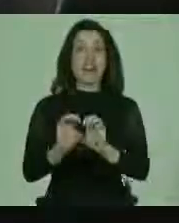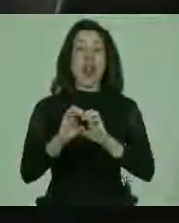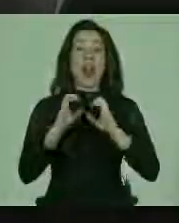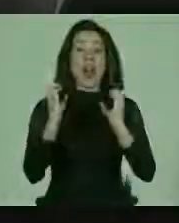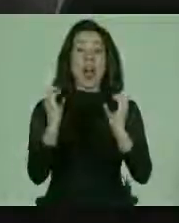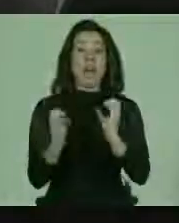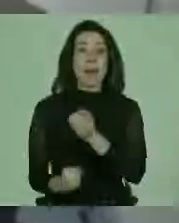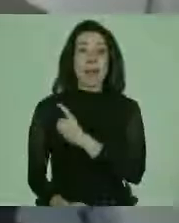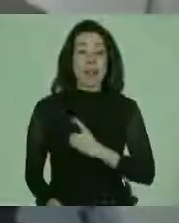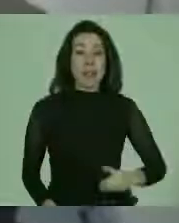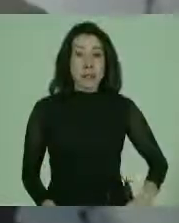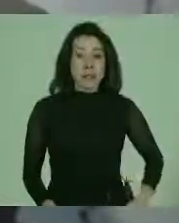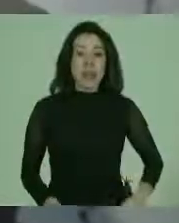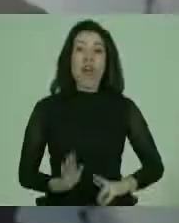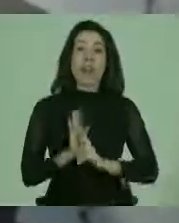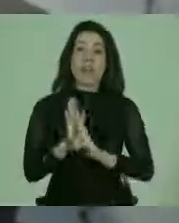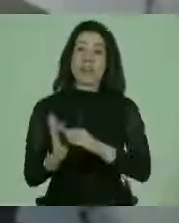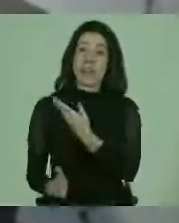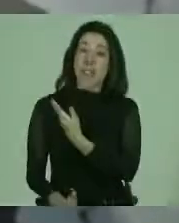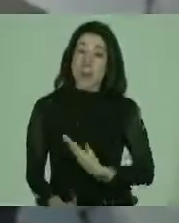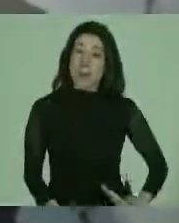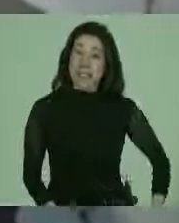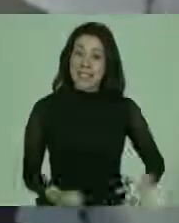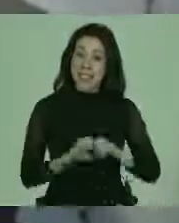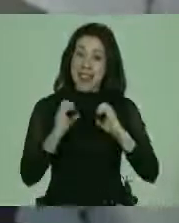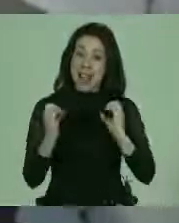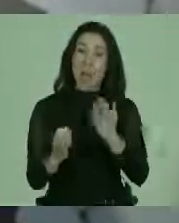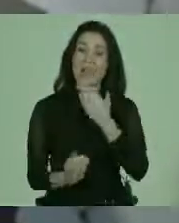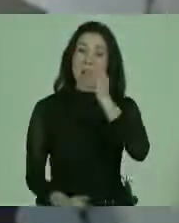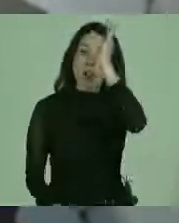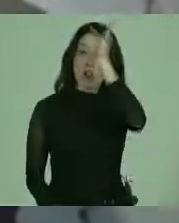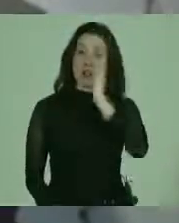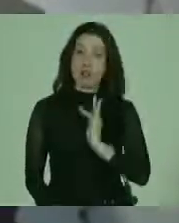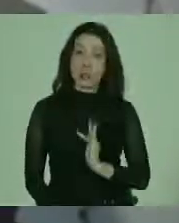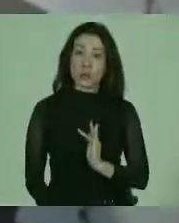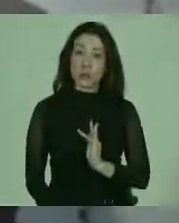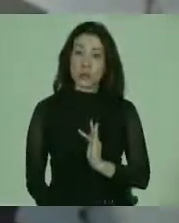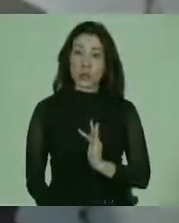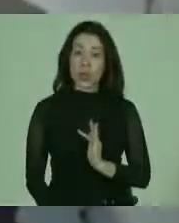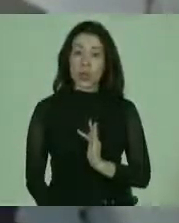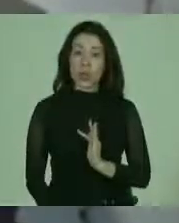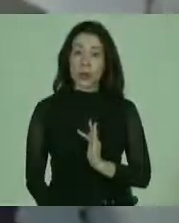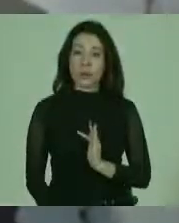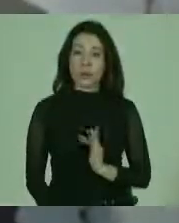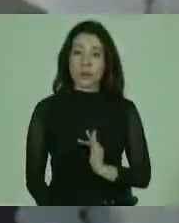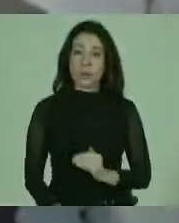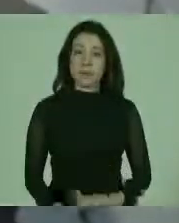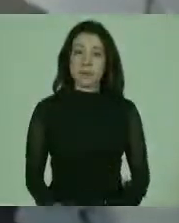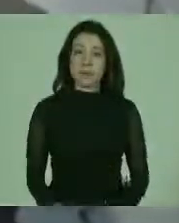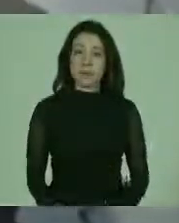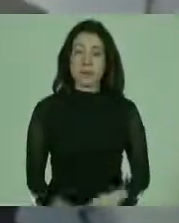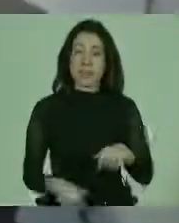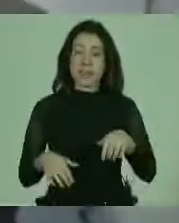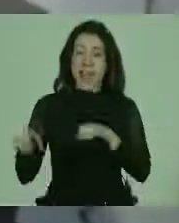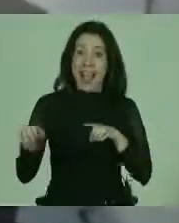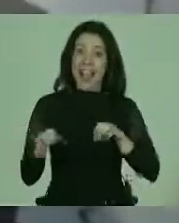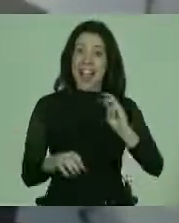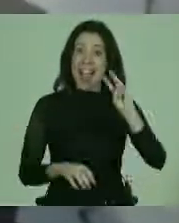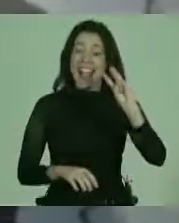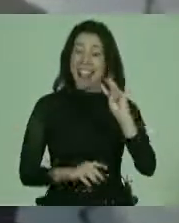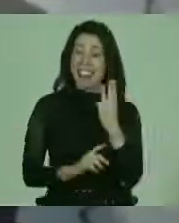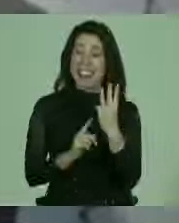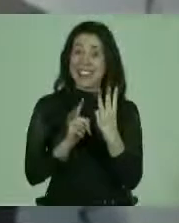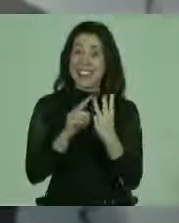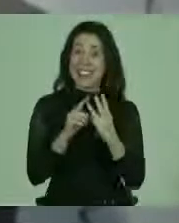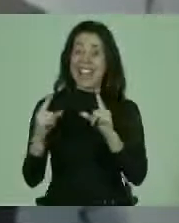la cámara de diputados a nombre de nuestro presidente y de nuestros funcionarios que esta este evento esta tercera